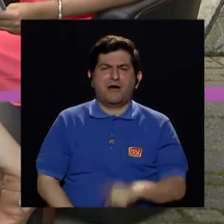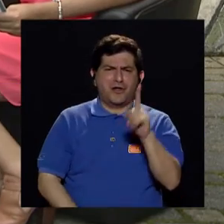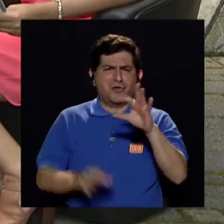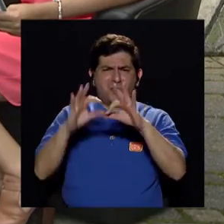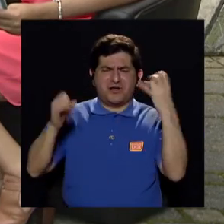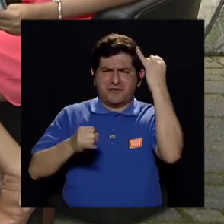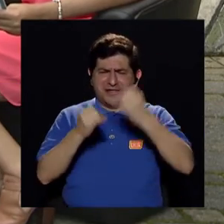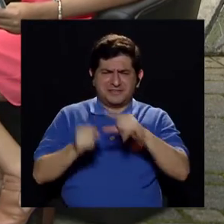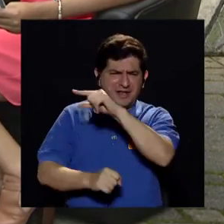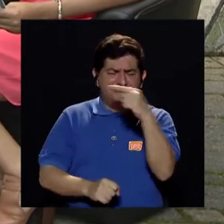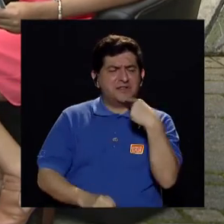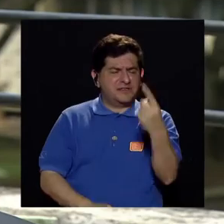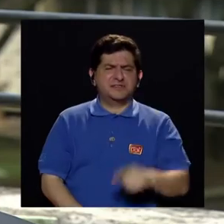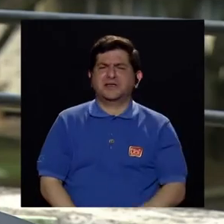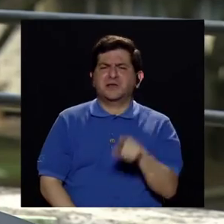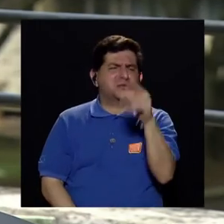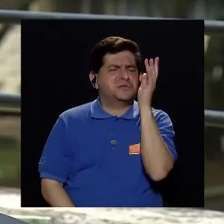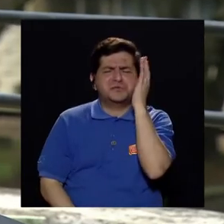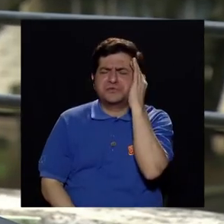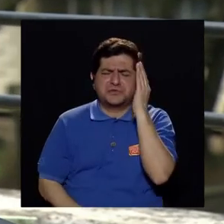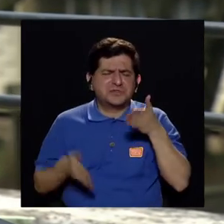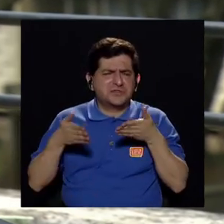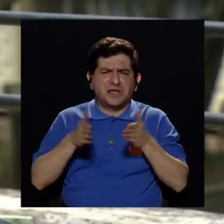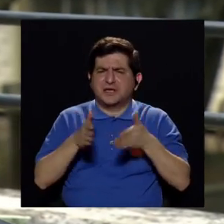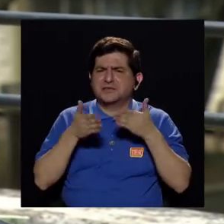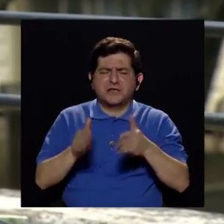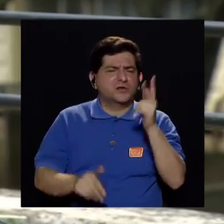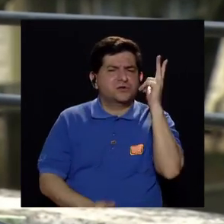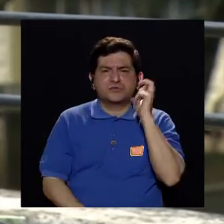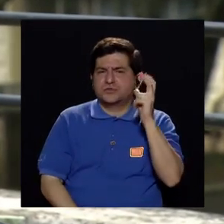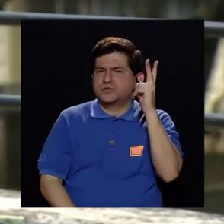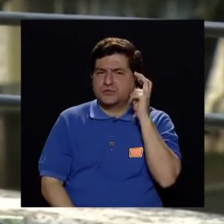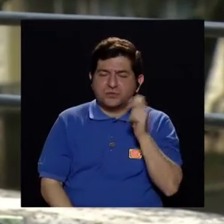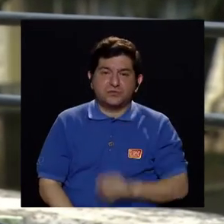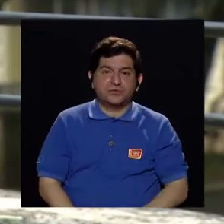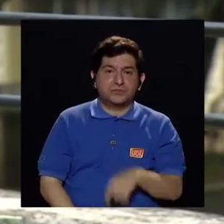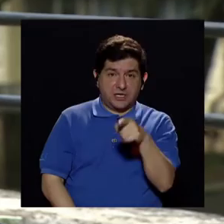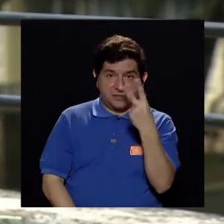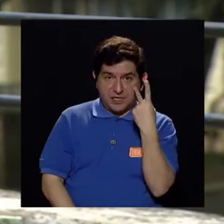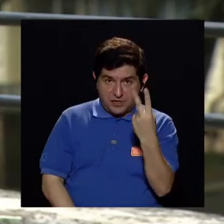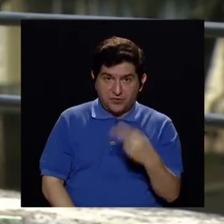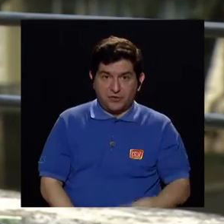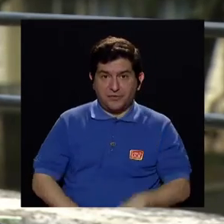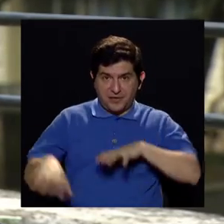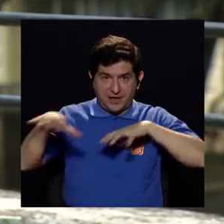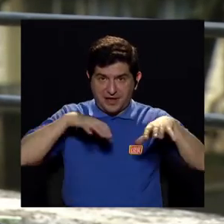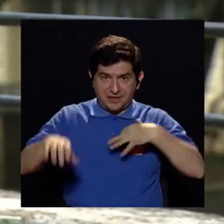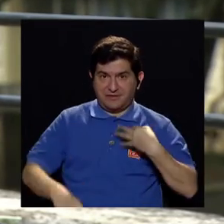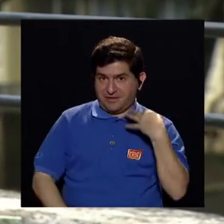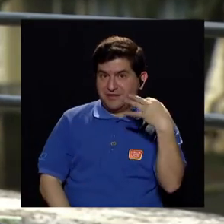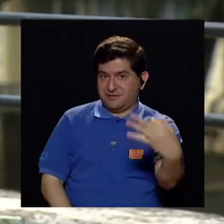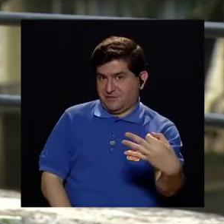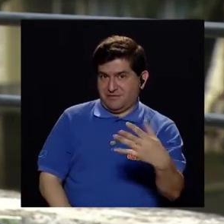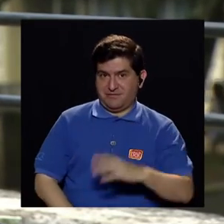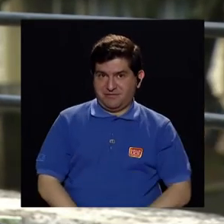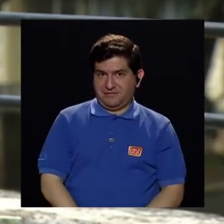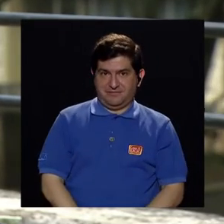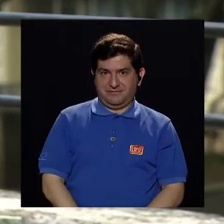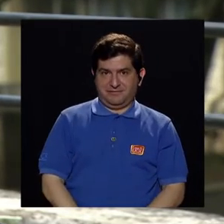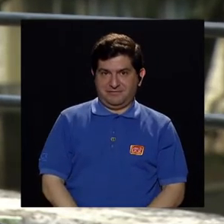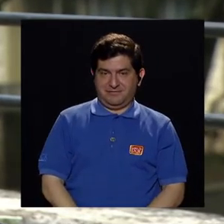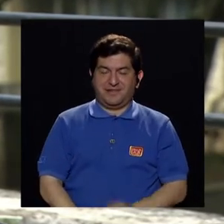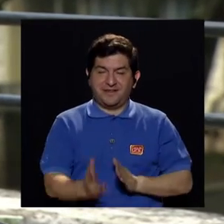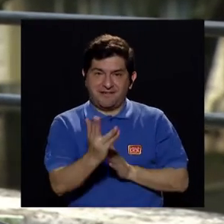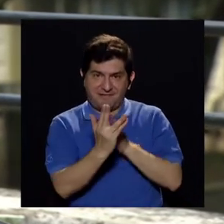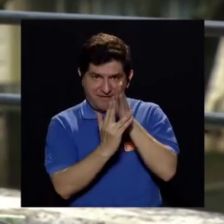una frase maravillosa que decía, no se preocupe si sus hijos no le escuchan, ellos te ven actuando todos los días.